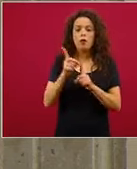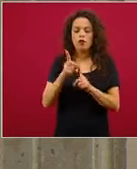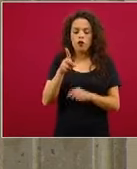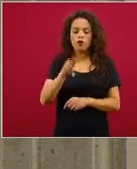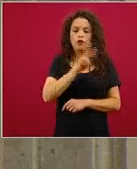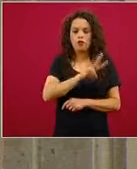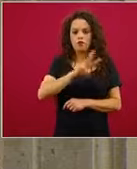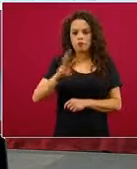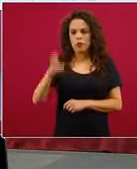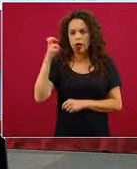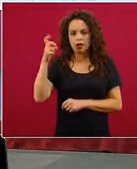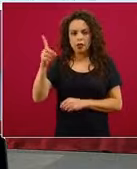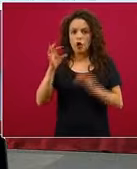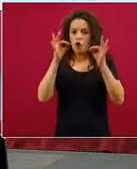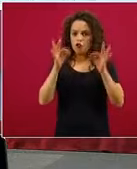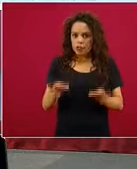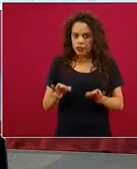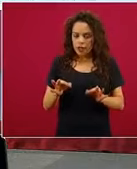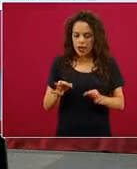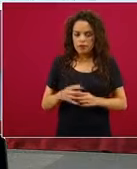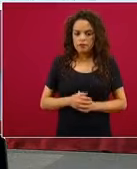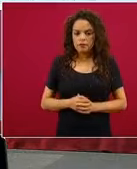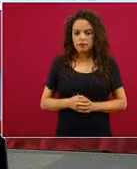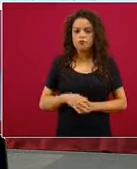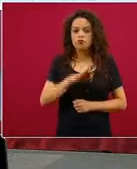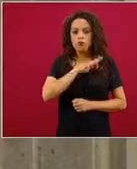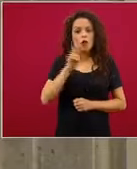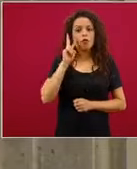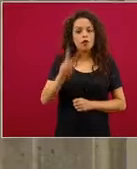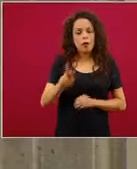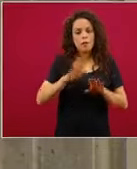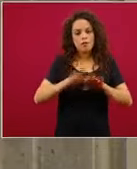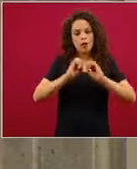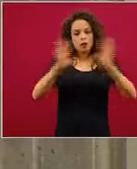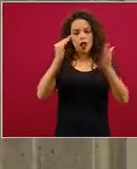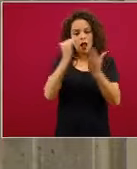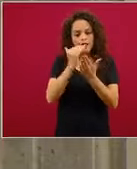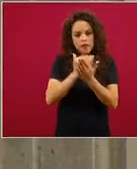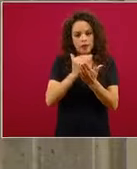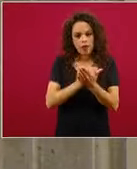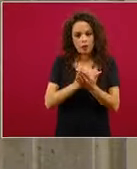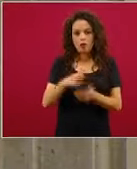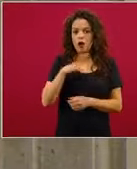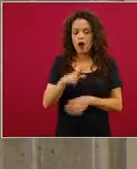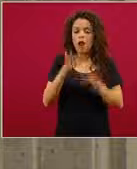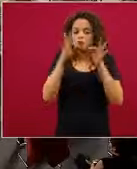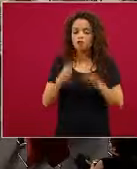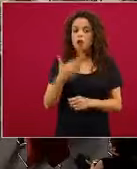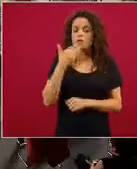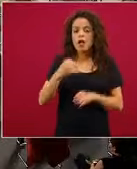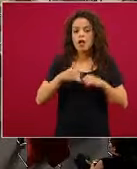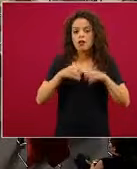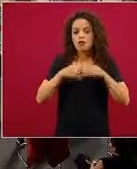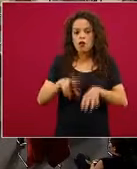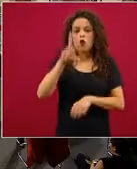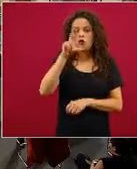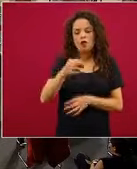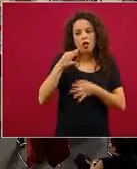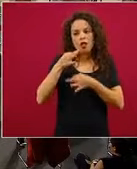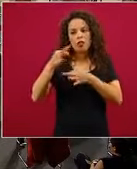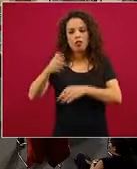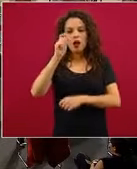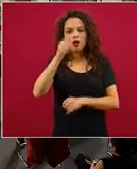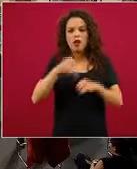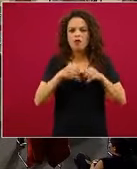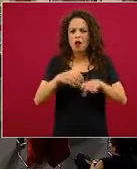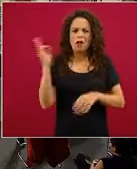oficiales de esta organización para tener los datos y poder estar bien informados y no dejarnos llevar por falsos dichos que aparecen a veces en